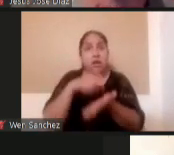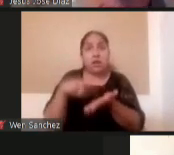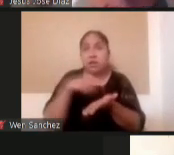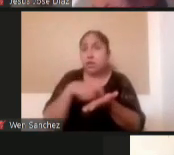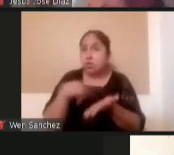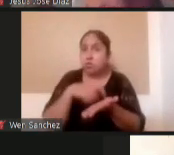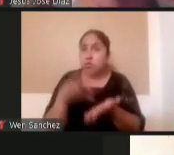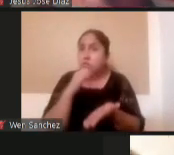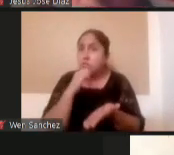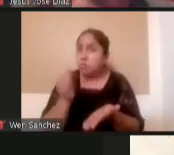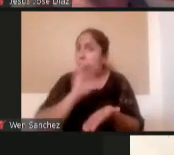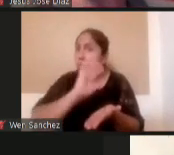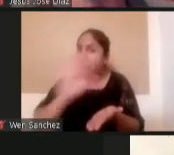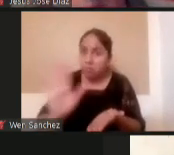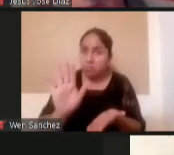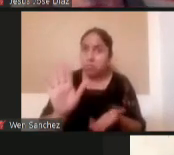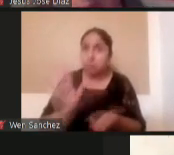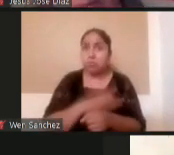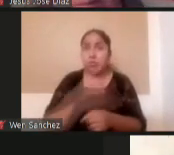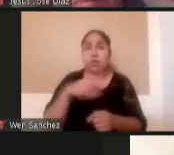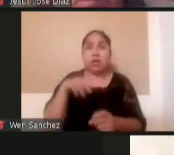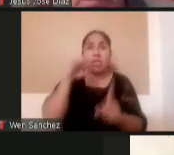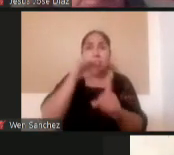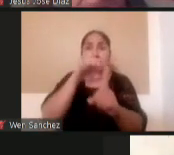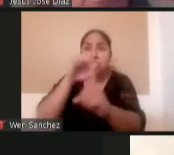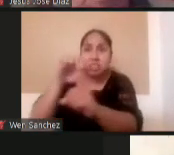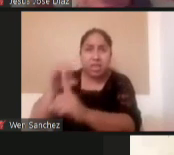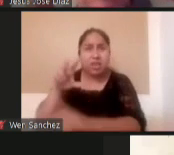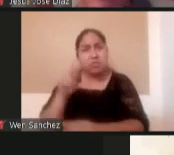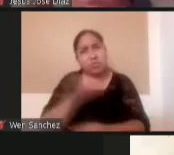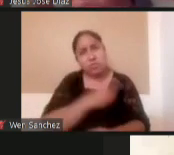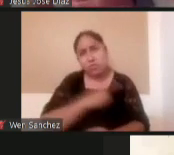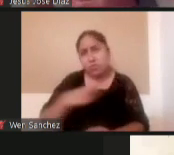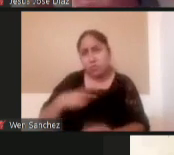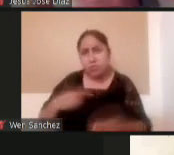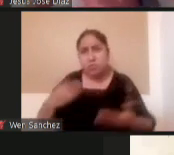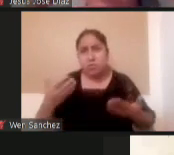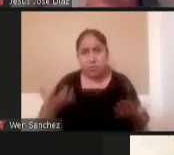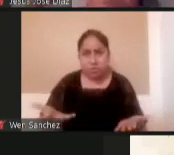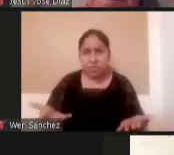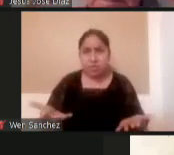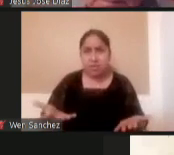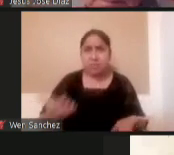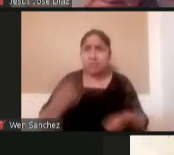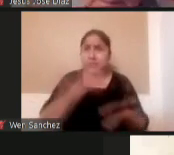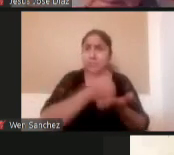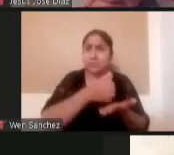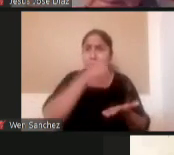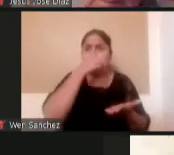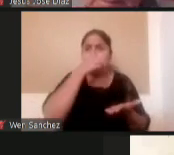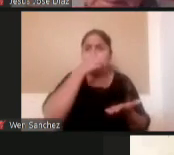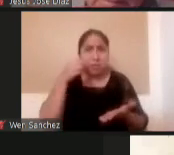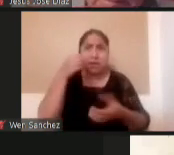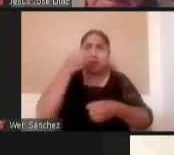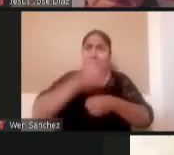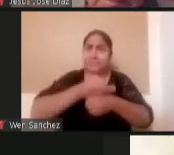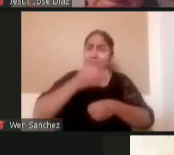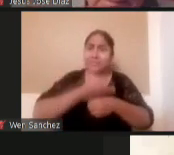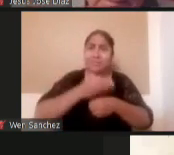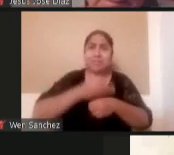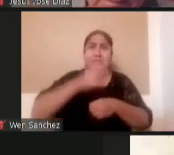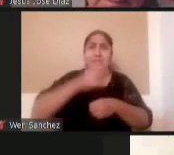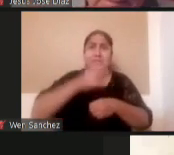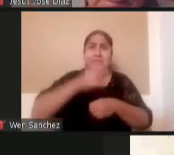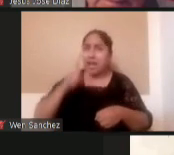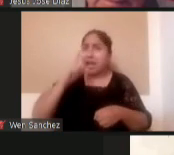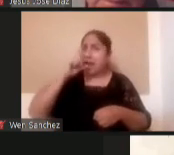que hace falta la gestión de otra subestación, ya que Ciudad Juárez en sí está sobredemandada de energía por el consumo que genera